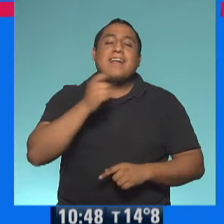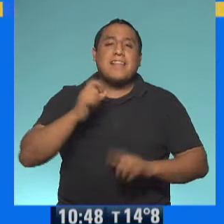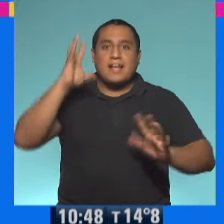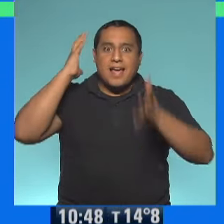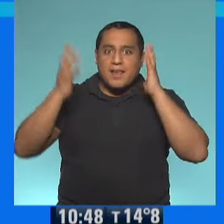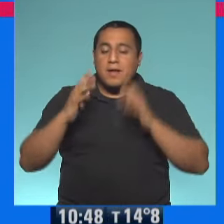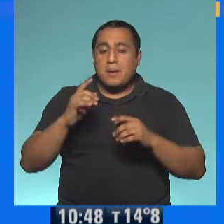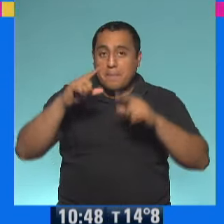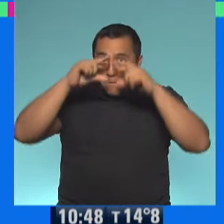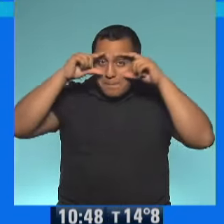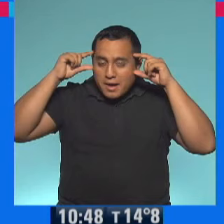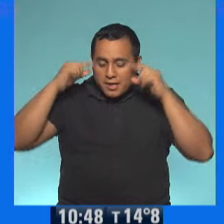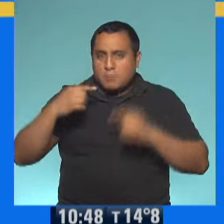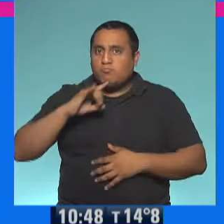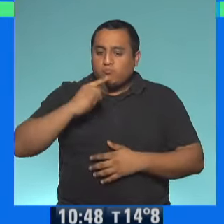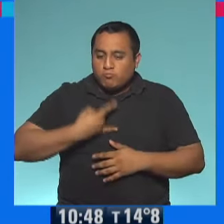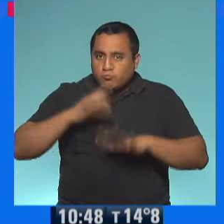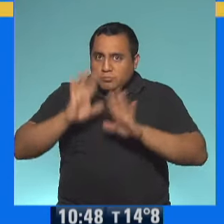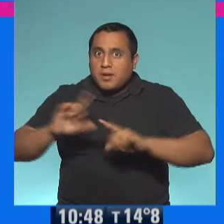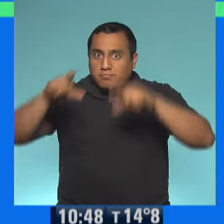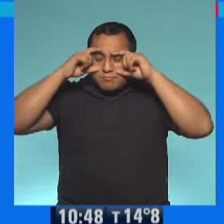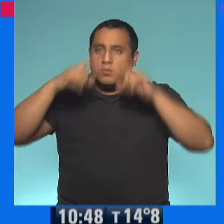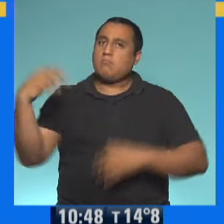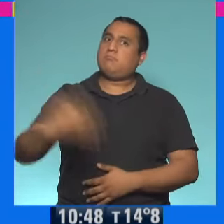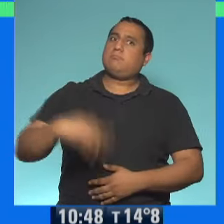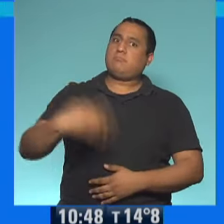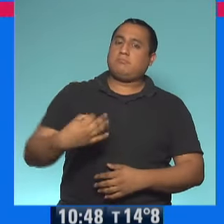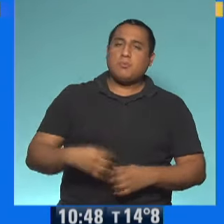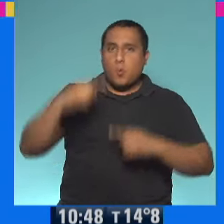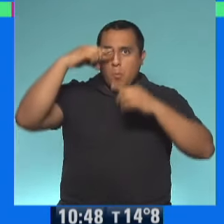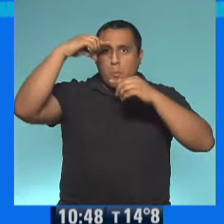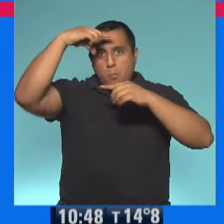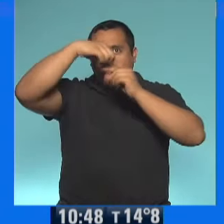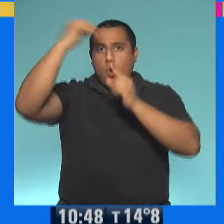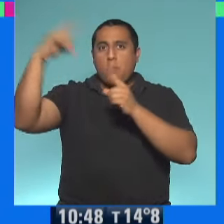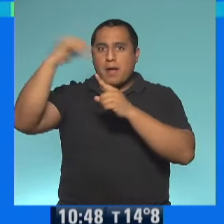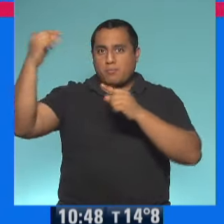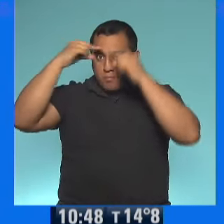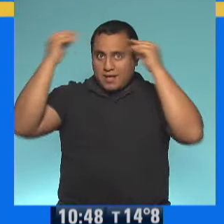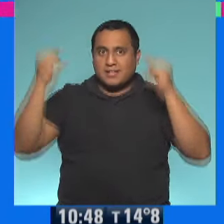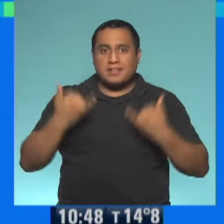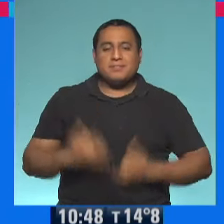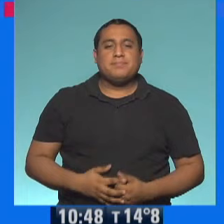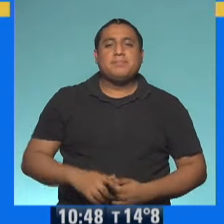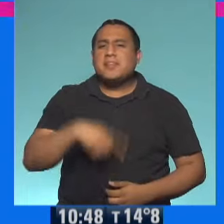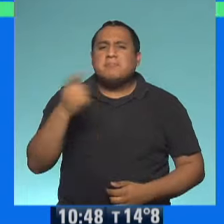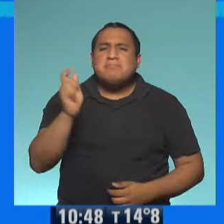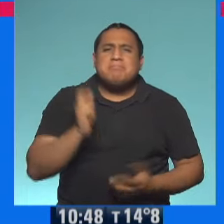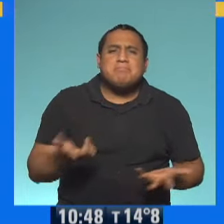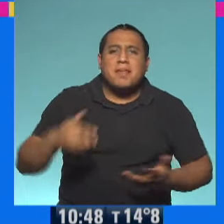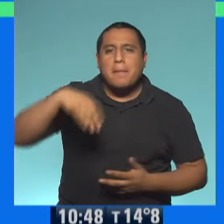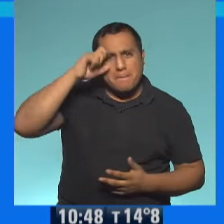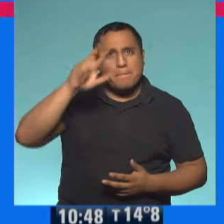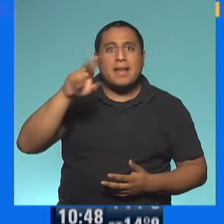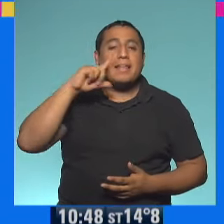Máscara hecha por ella, mirá qué buena. Qué hermoso ese animal. Muy buena. Con plumas. ¿Quién está ahí? Berlina de